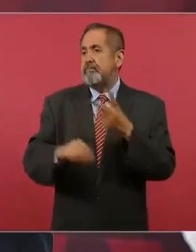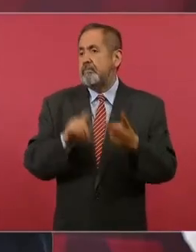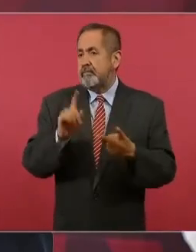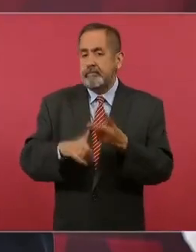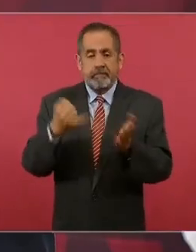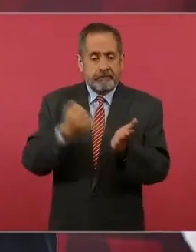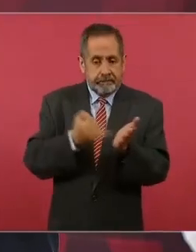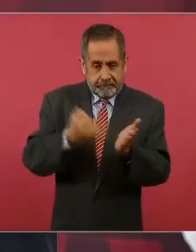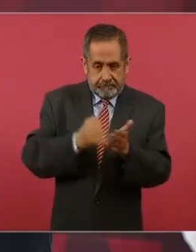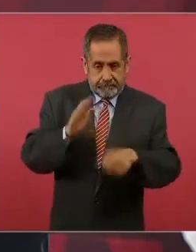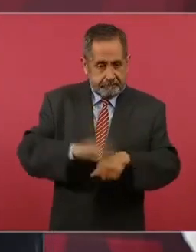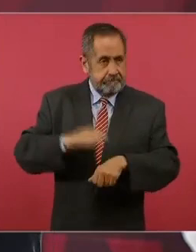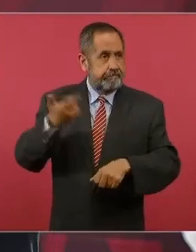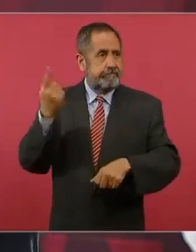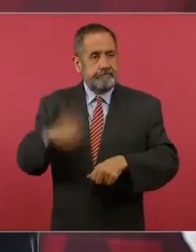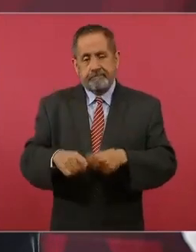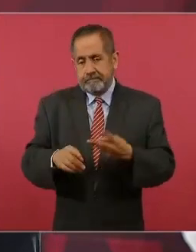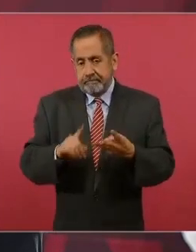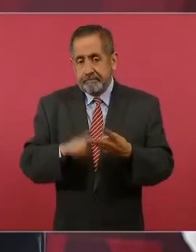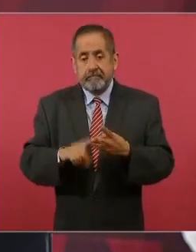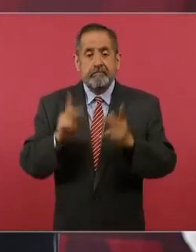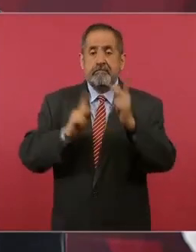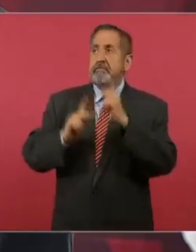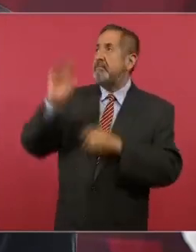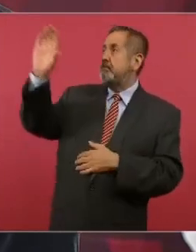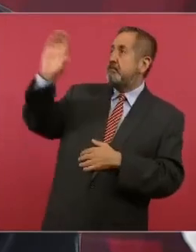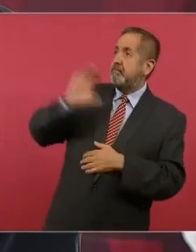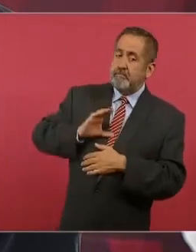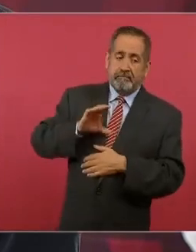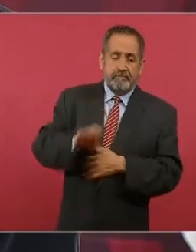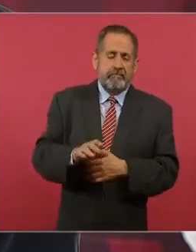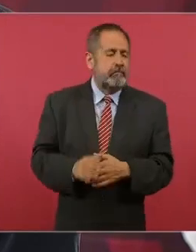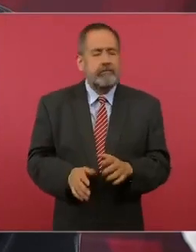aumentar los impuestos y tenían que endeudar al país